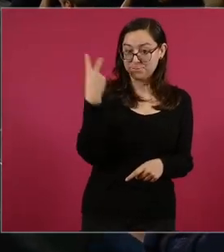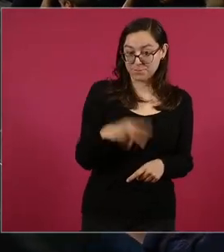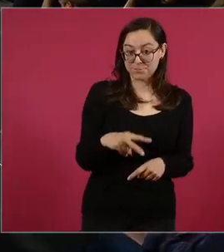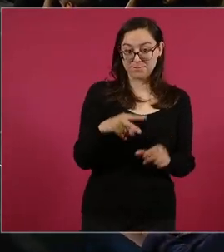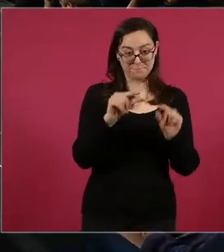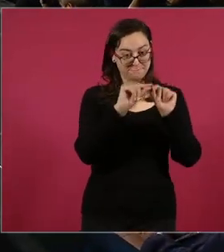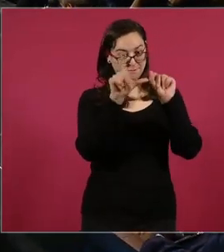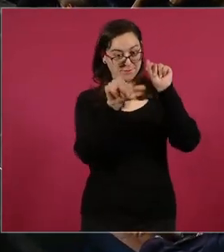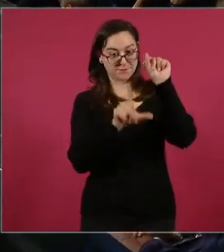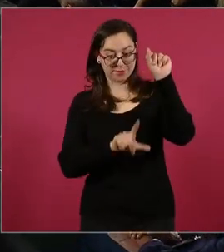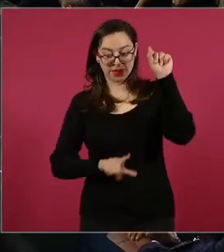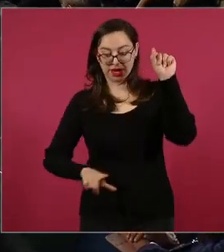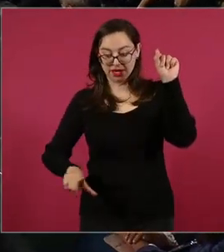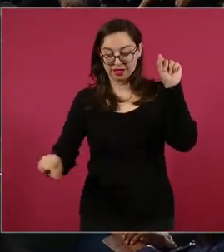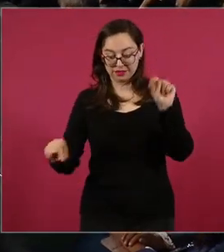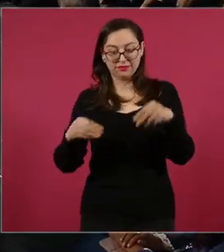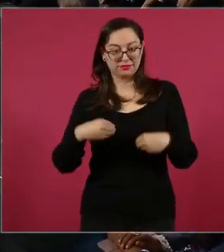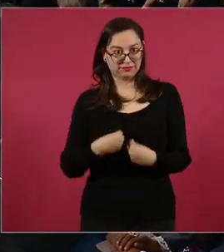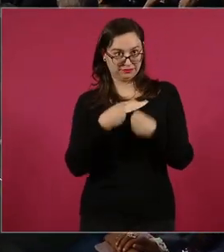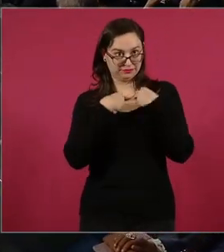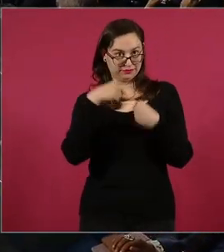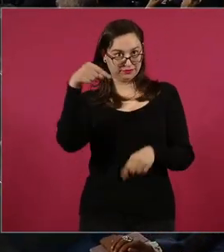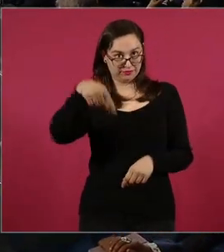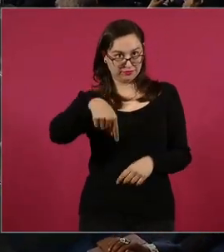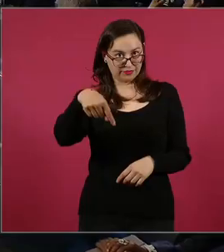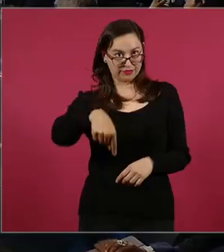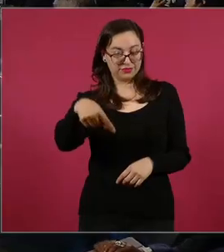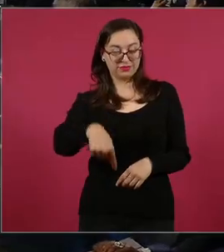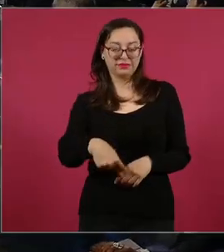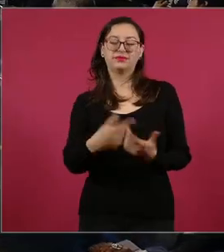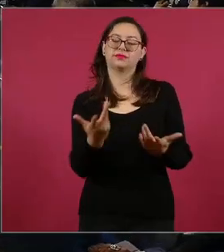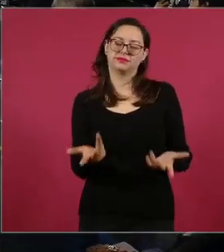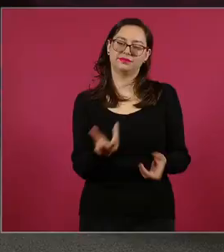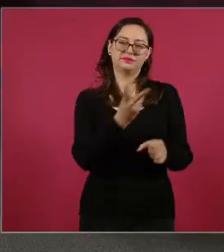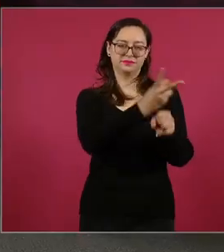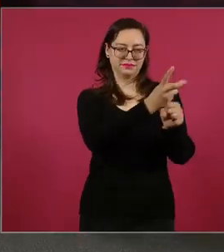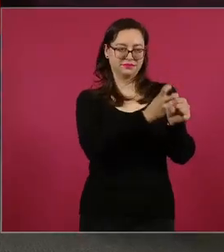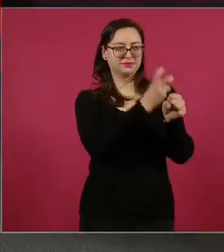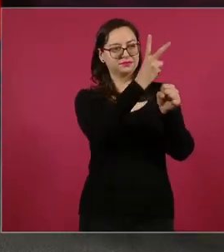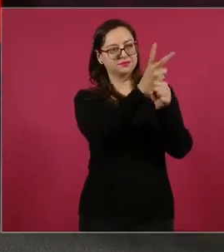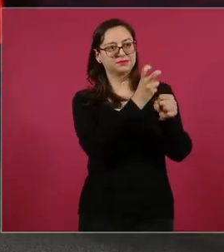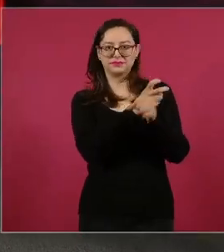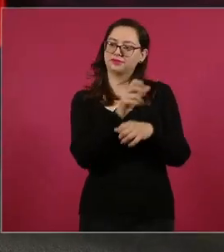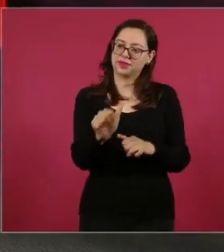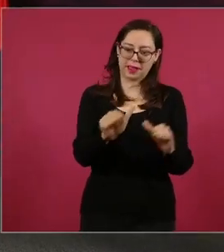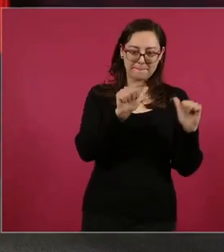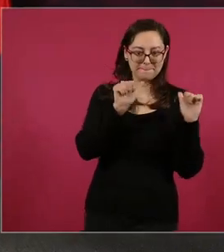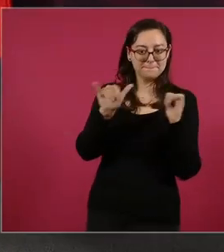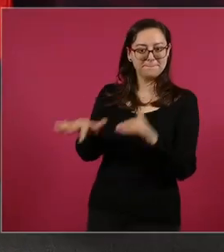a nuestros paisanos mexicanos del país, los que están